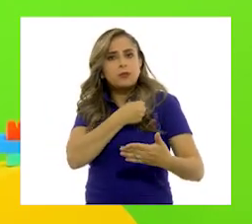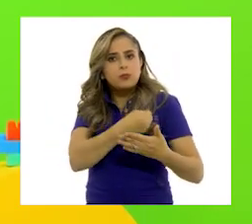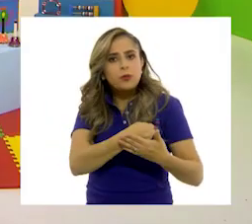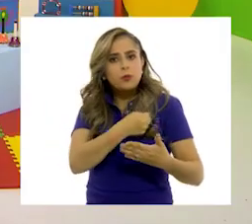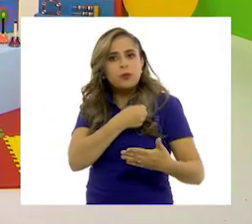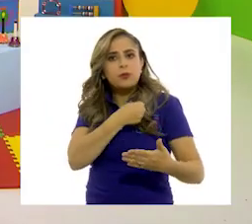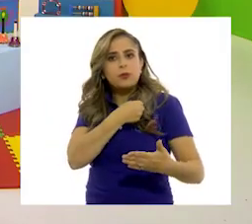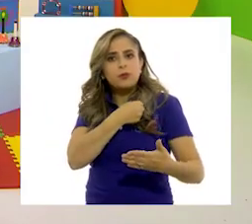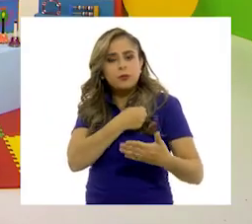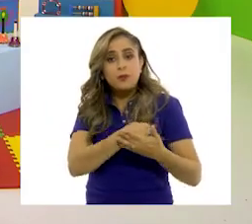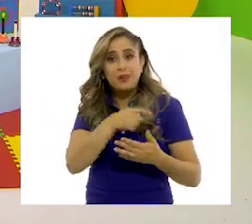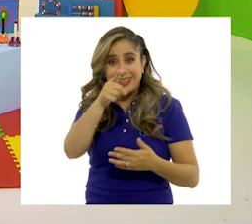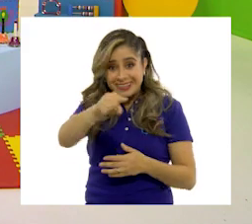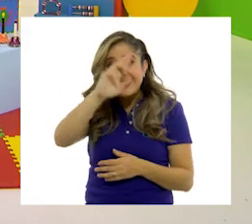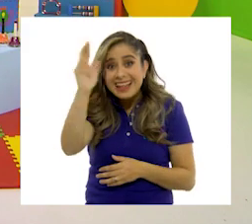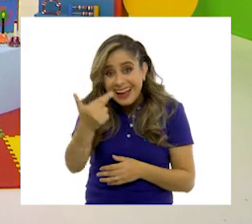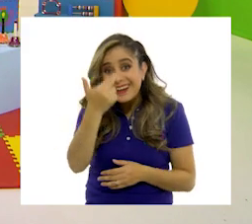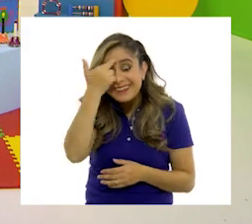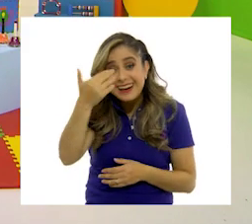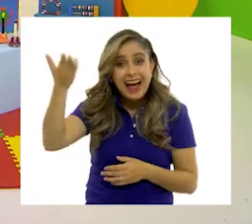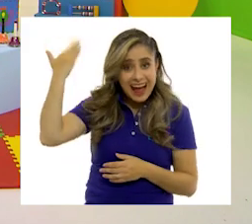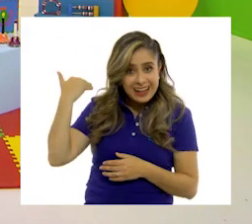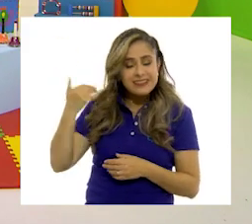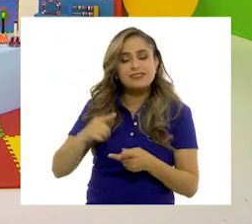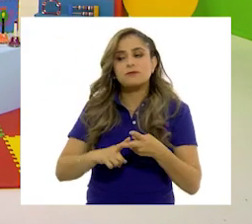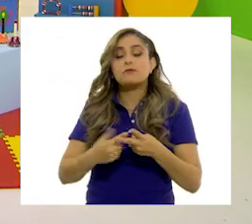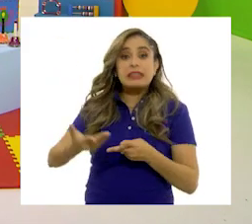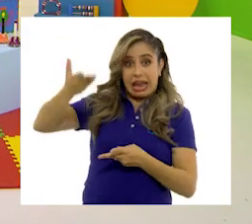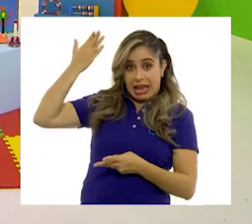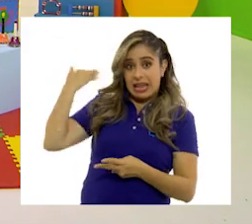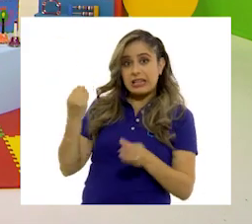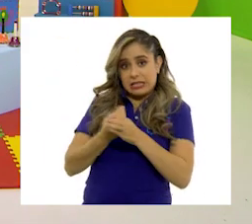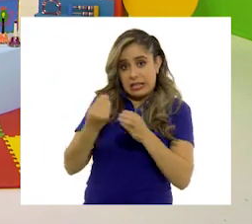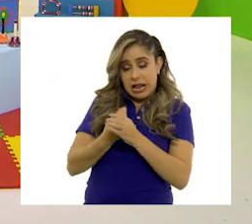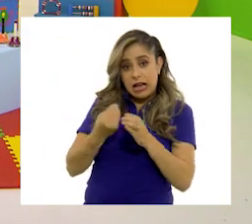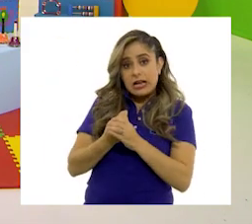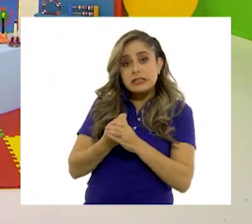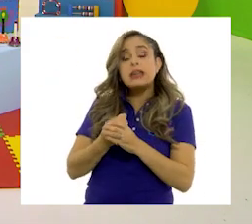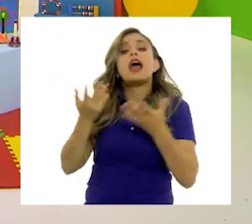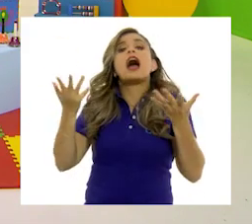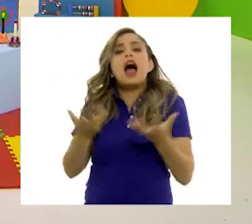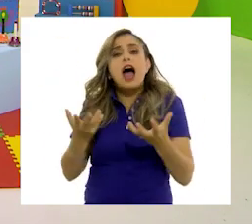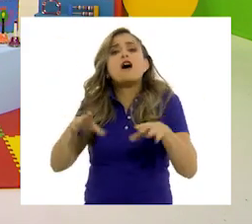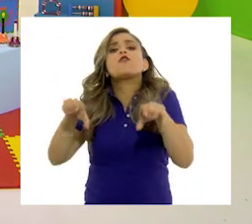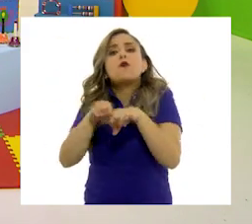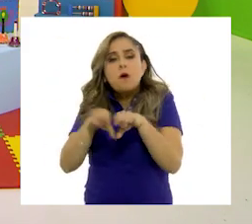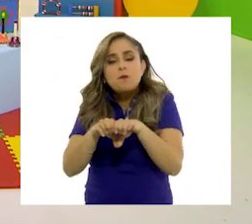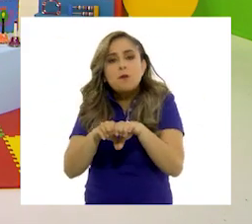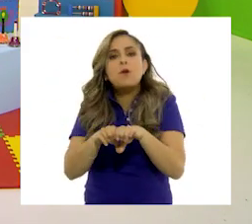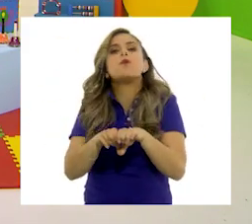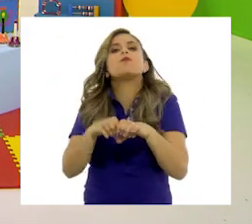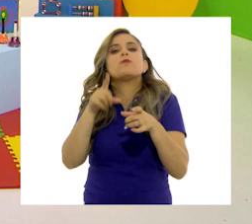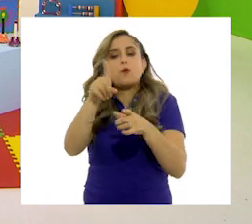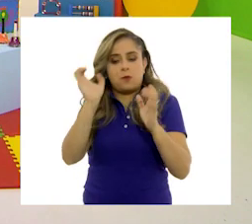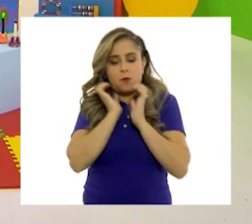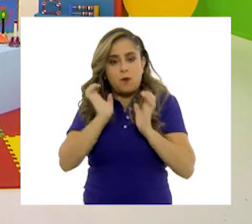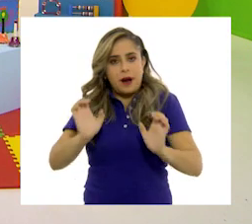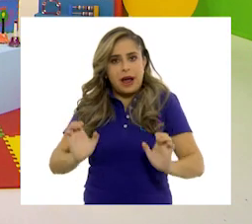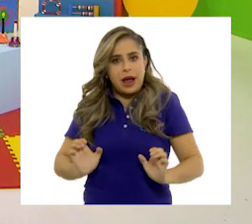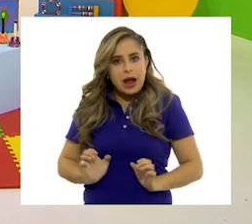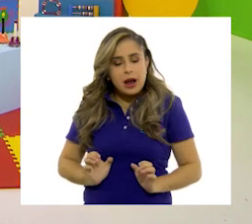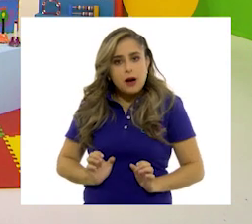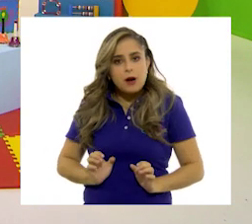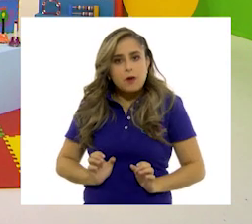¿Se acuerdan? Y en otra sesión lo que hicimos fue percusiones, así como tú dices, con nuestro cuerpo, como